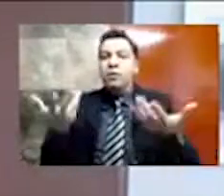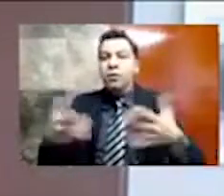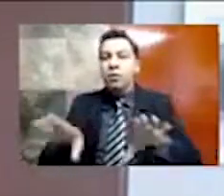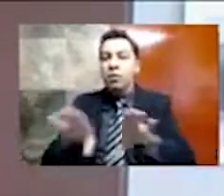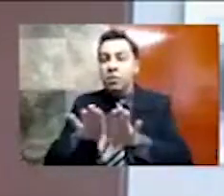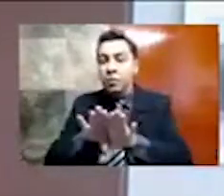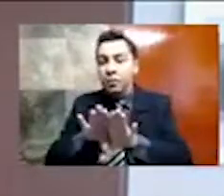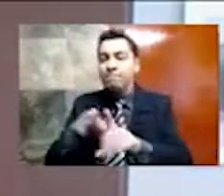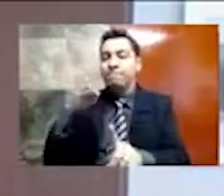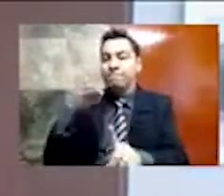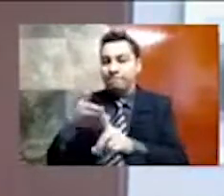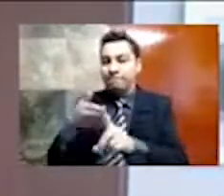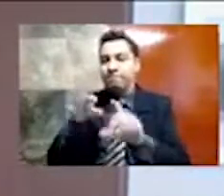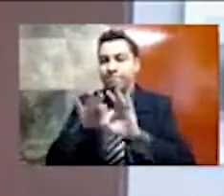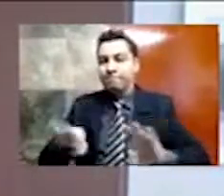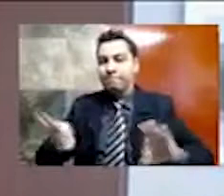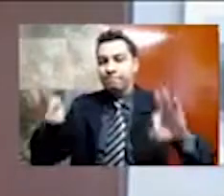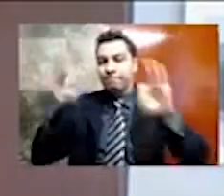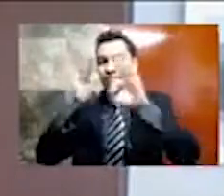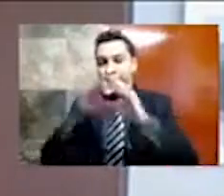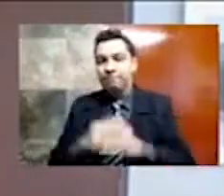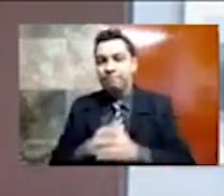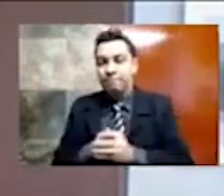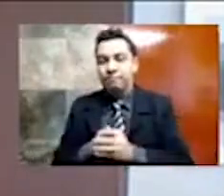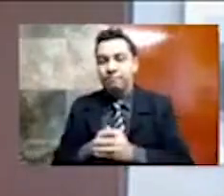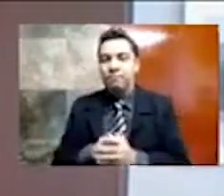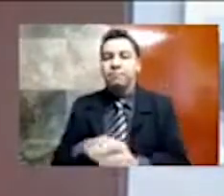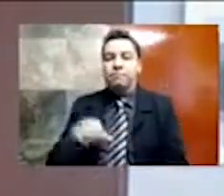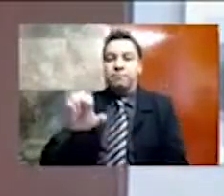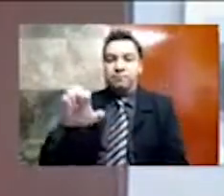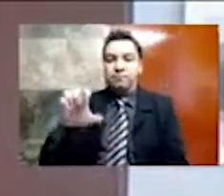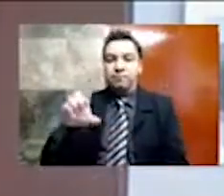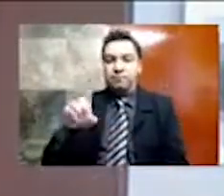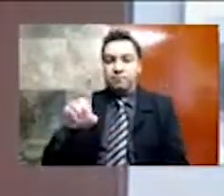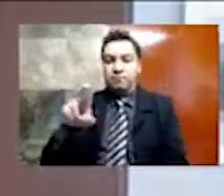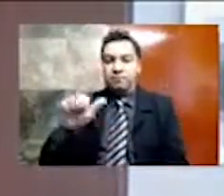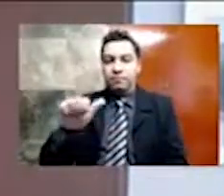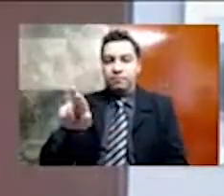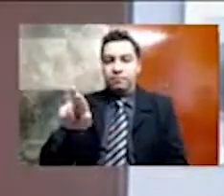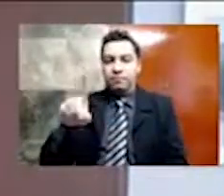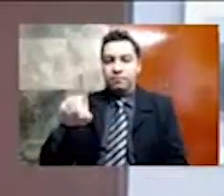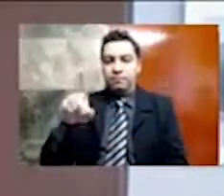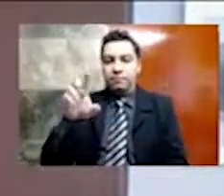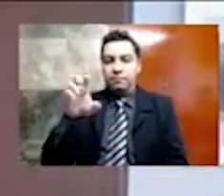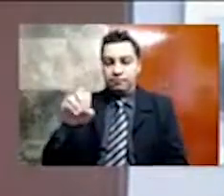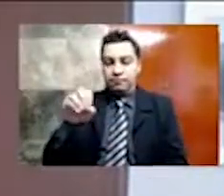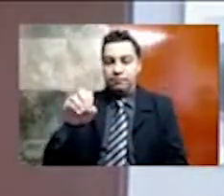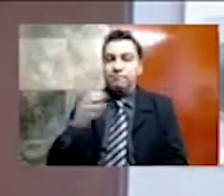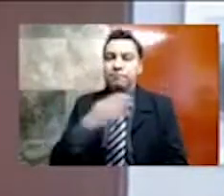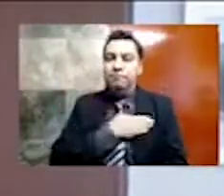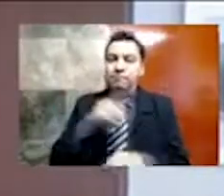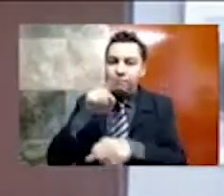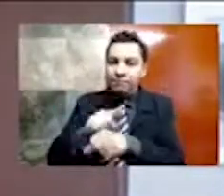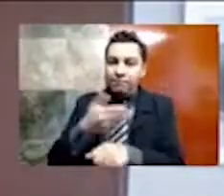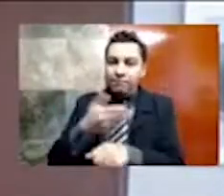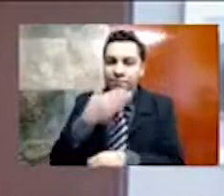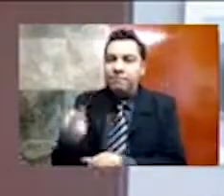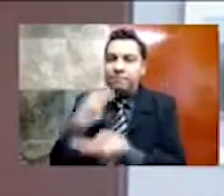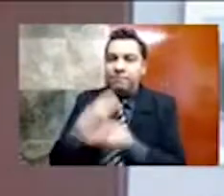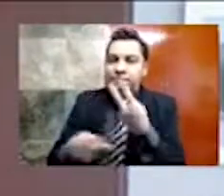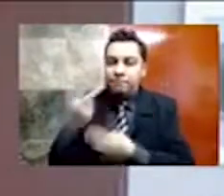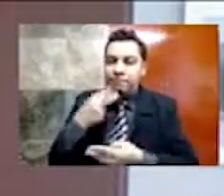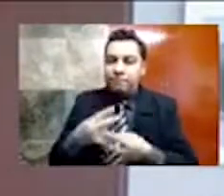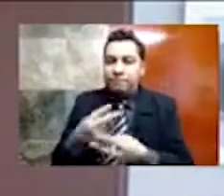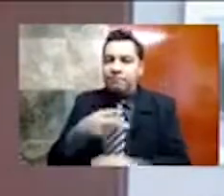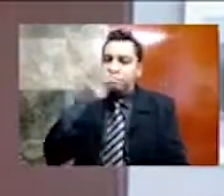Y entonces, Eduardo, muy buenos días y Buenos bienvenido. días. A mí me gustaría empezar preguntándote cuál